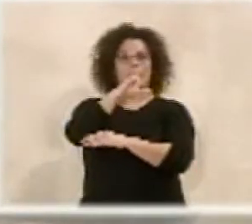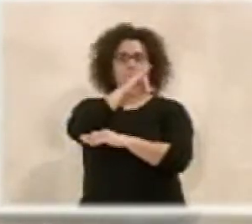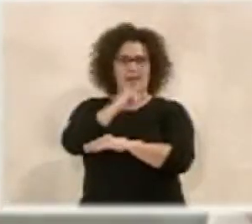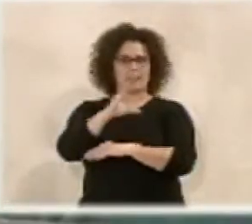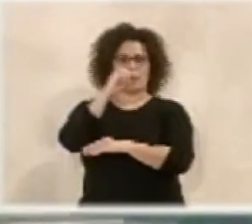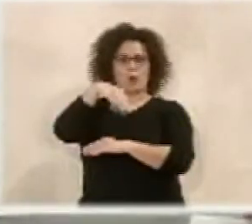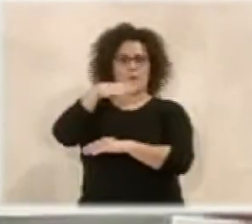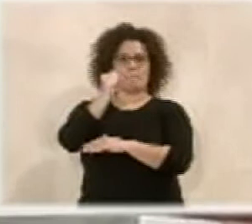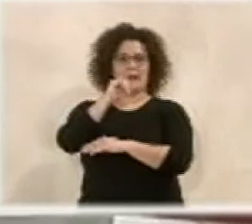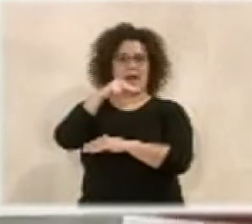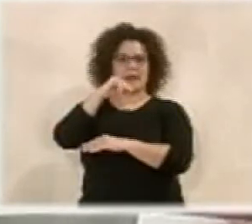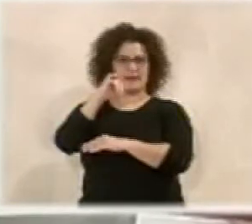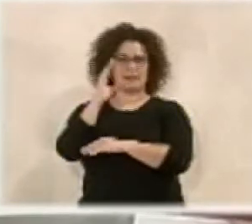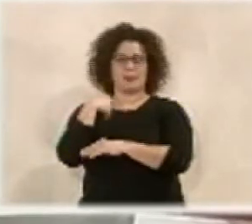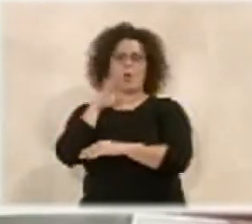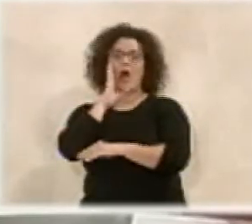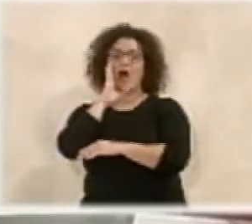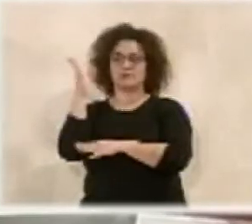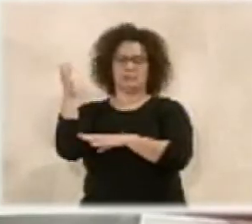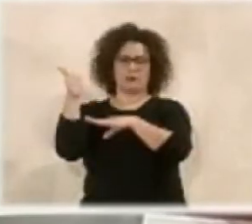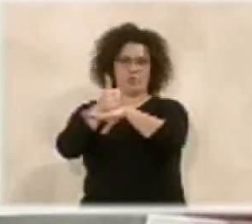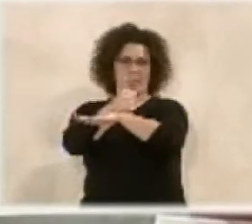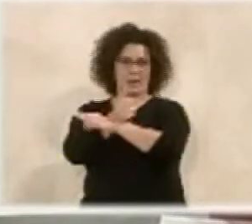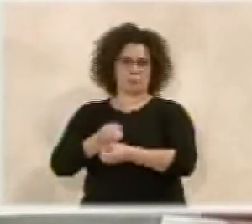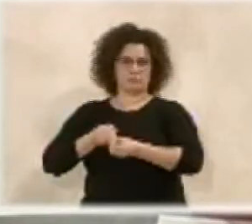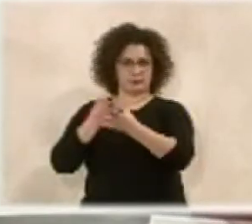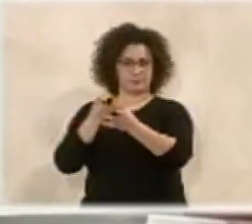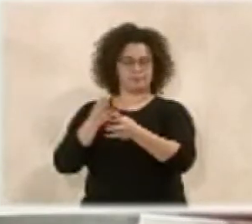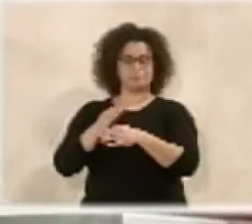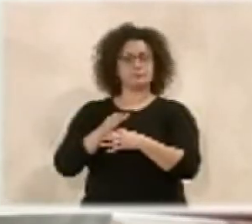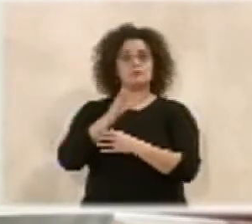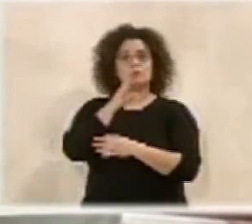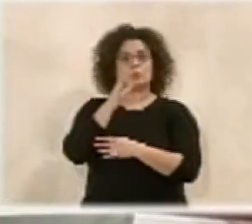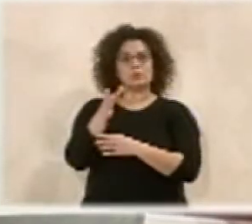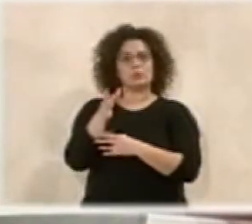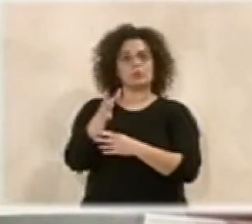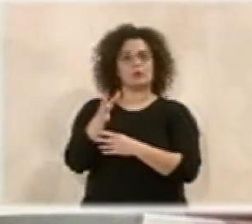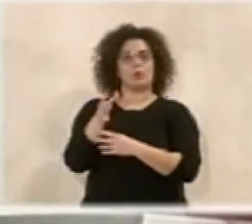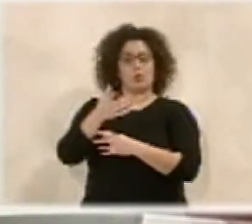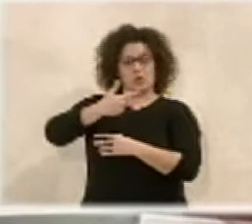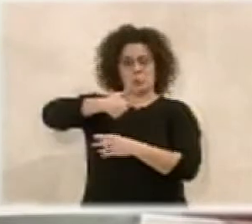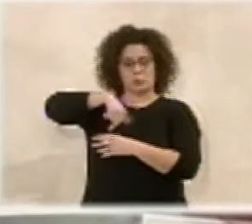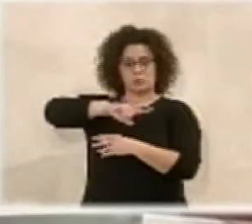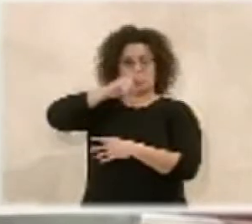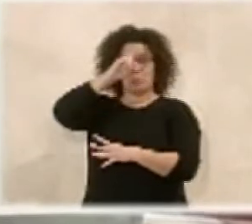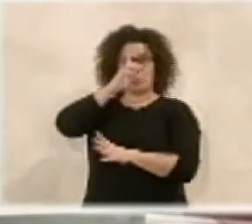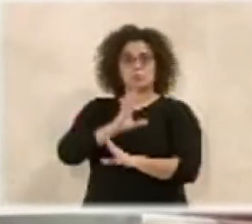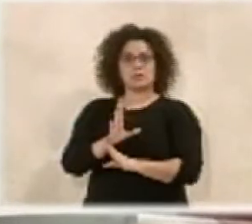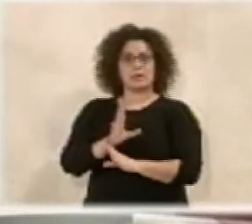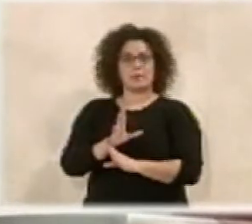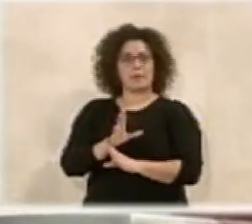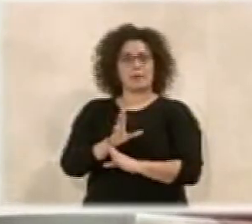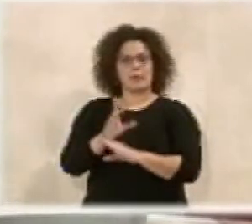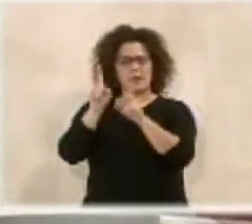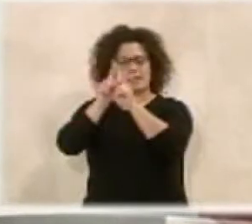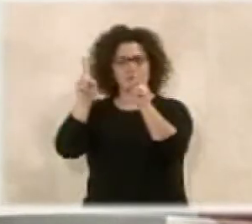referido el concejal de Ciudadanos, porque no sabemos si